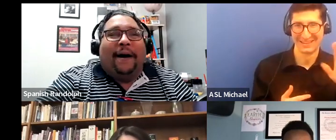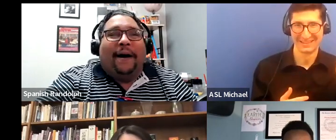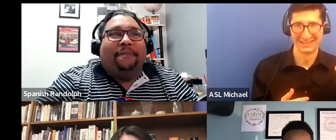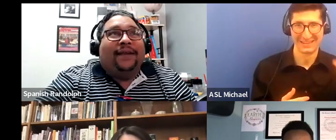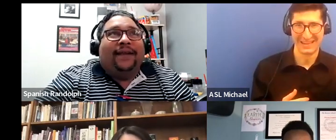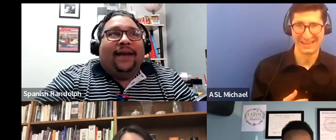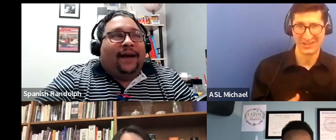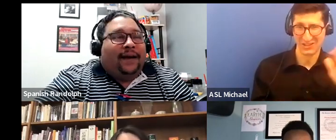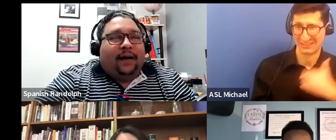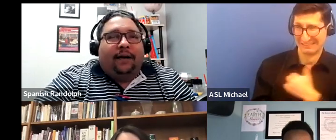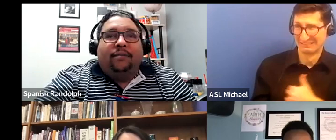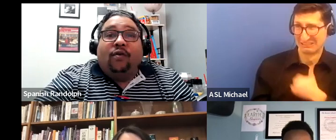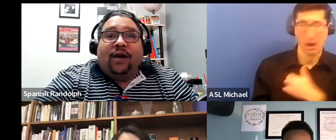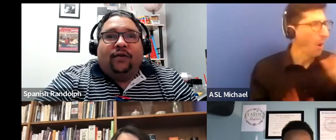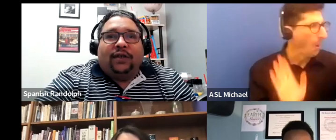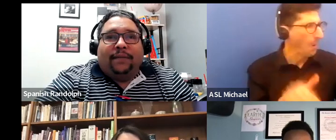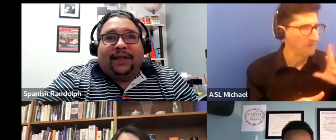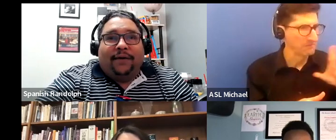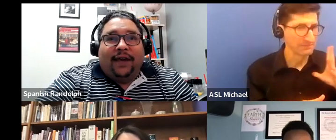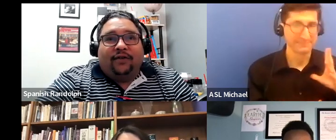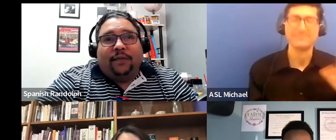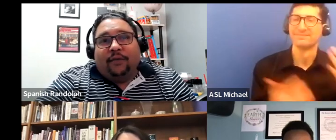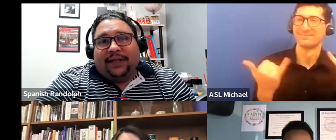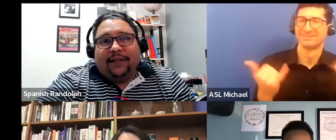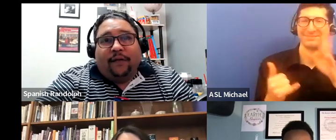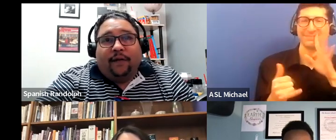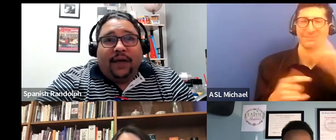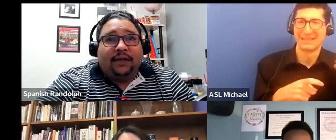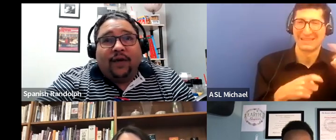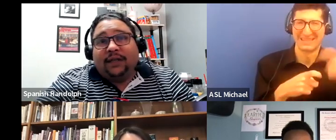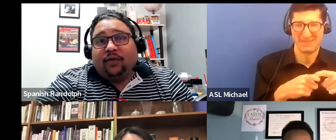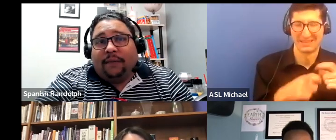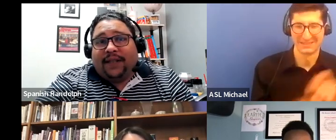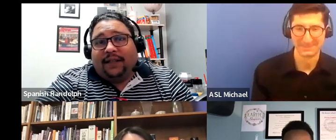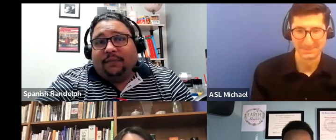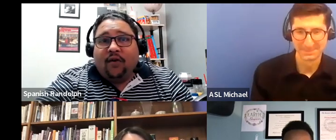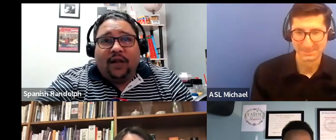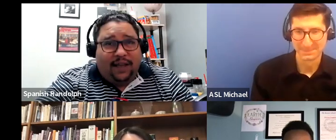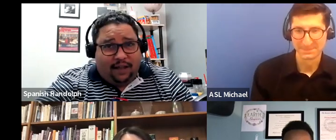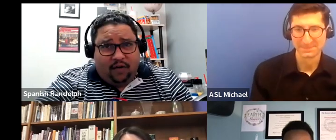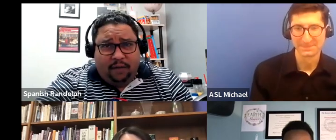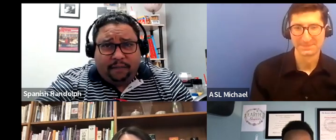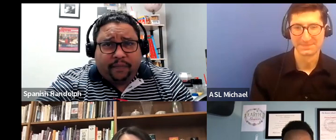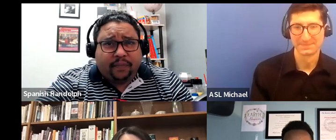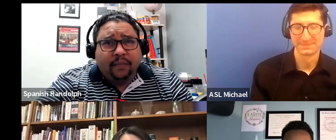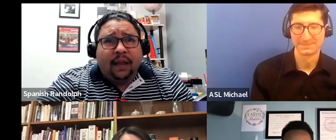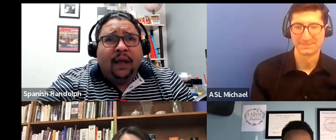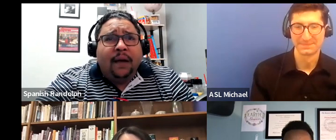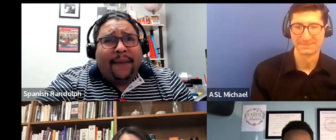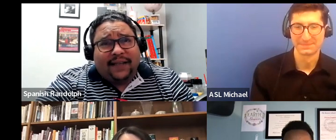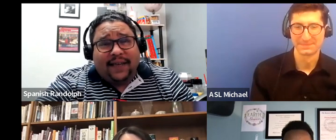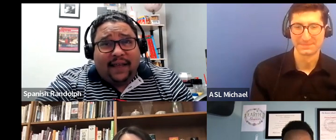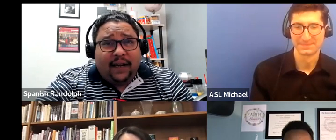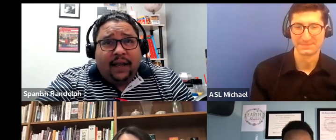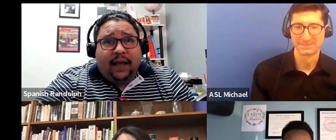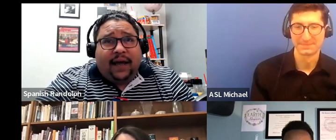much. Go ahead. Muy buenas noches, damas y caballeros. Mi nombre es Randolph Domínguez. Voy a ser su intérprete de español el día de hoy.